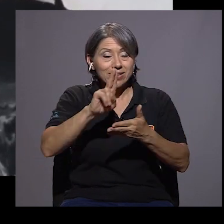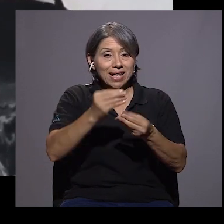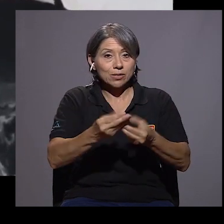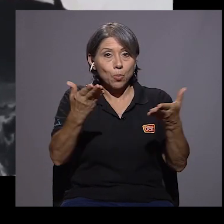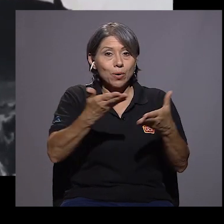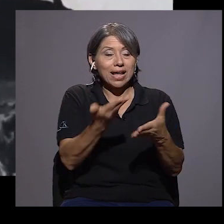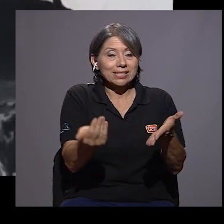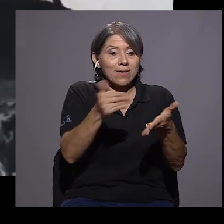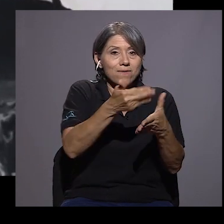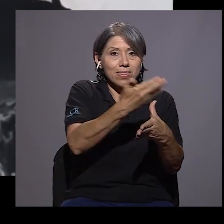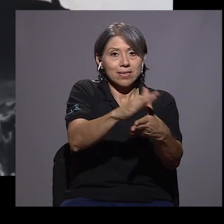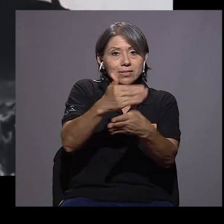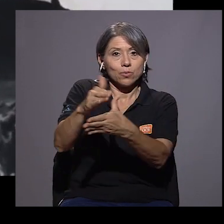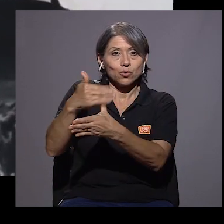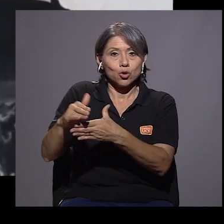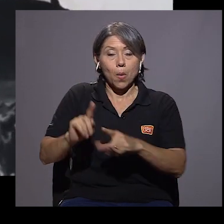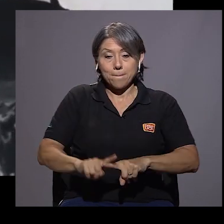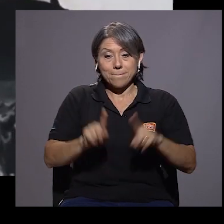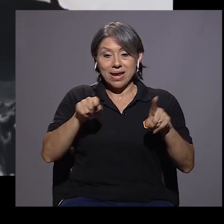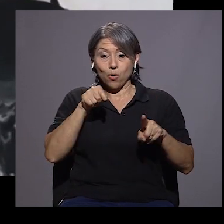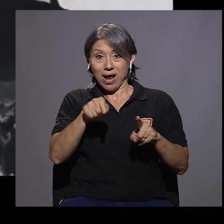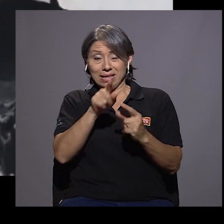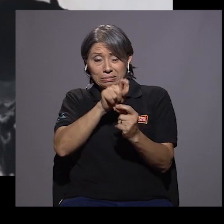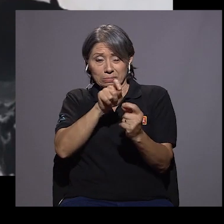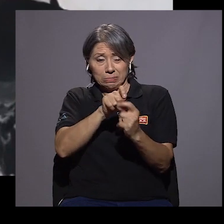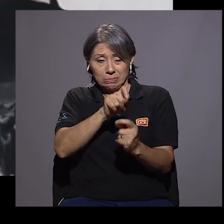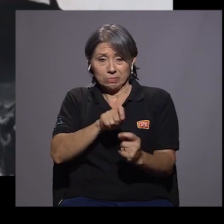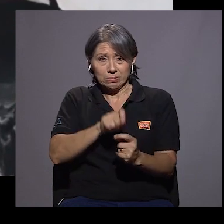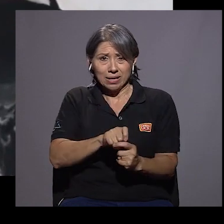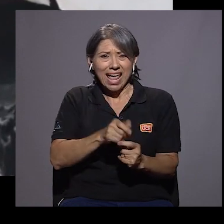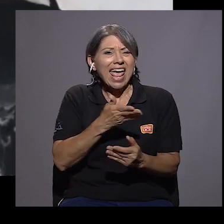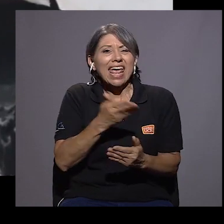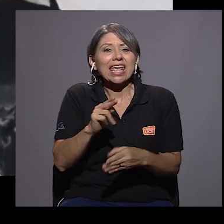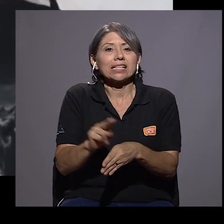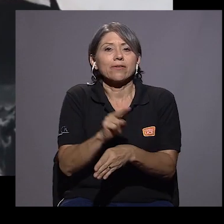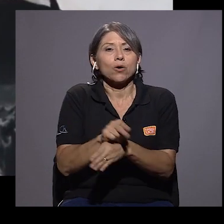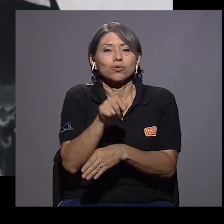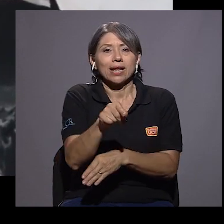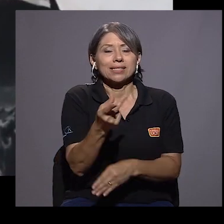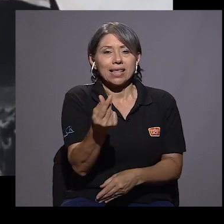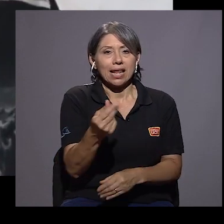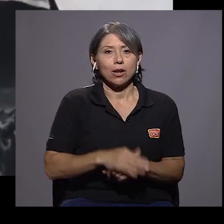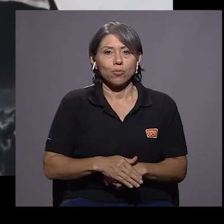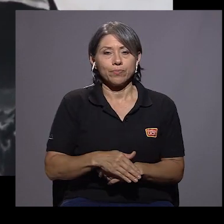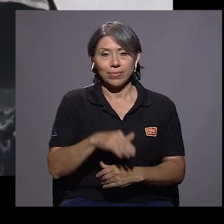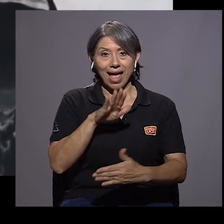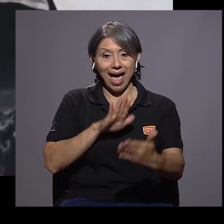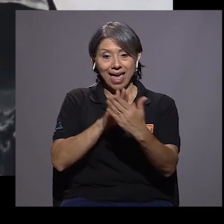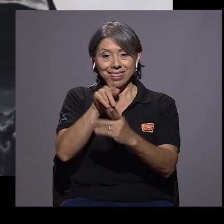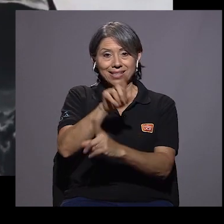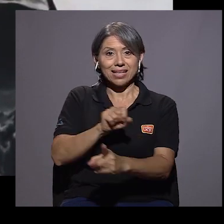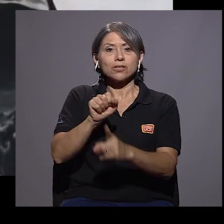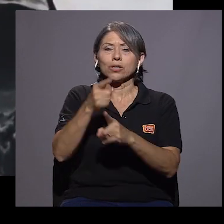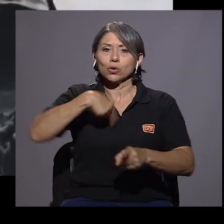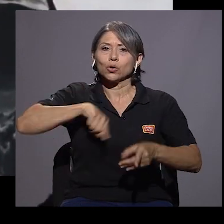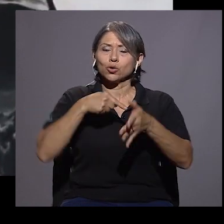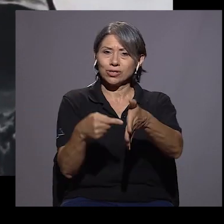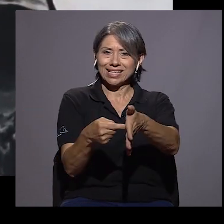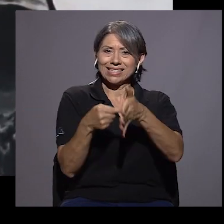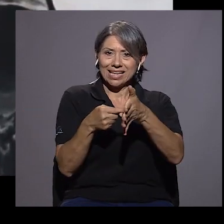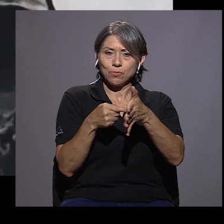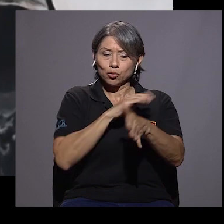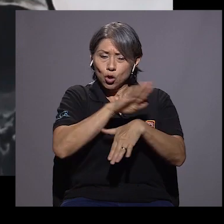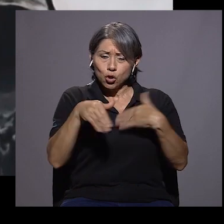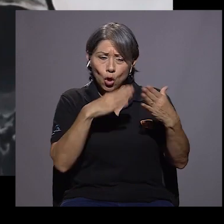las universidades públicas. Sin embargo, no se especifica en qué es que se va a invertir dicho dinero. Ante esto, exigimos